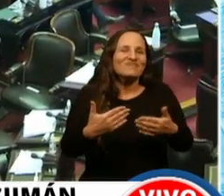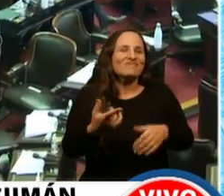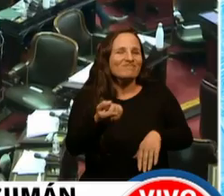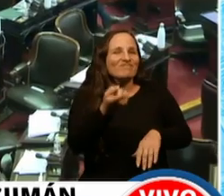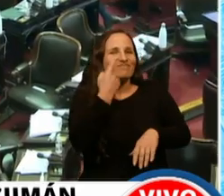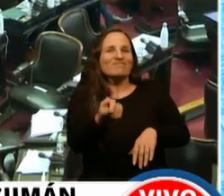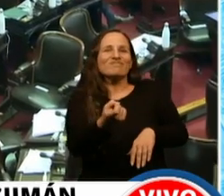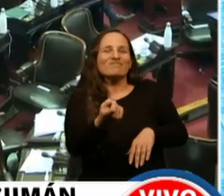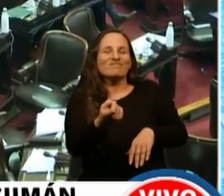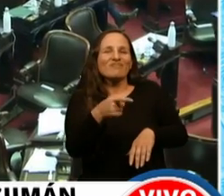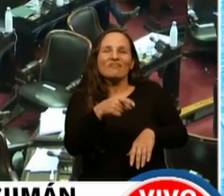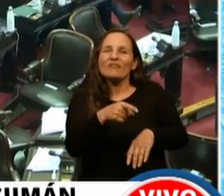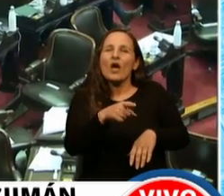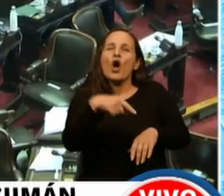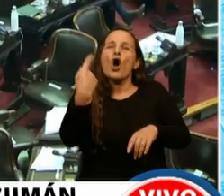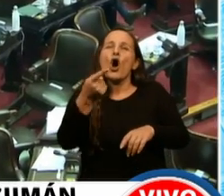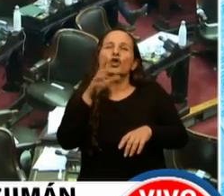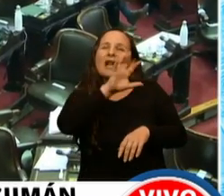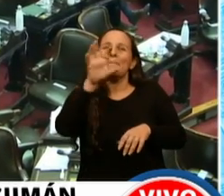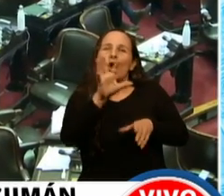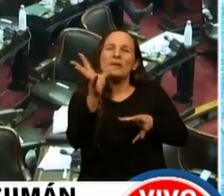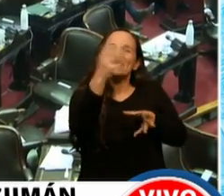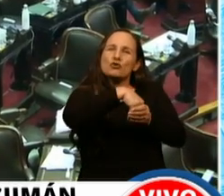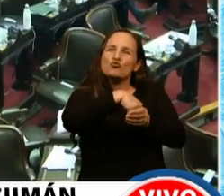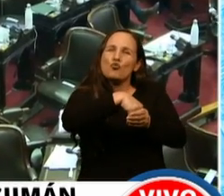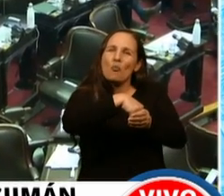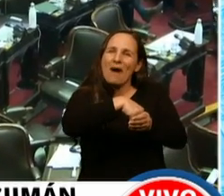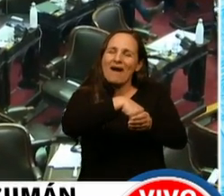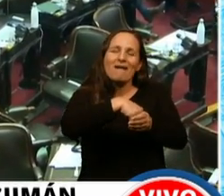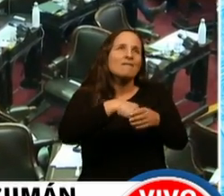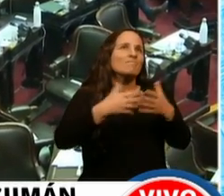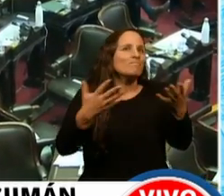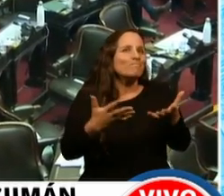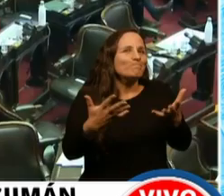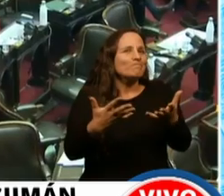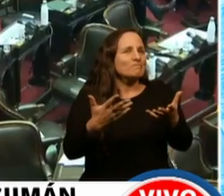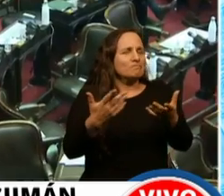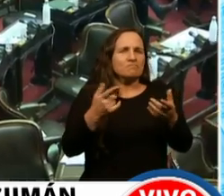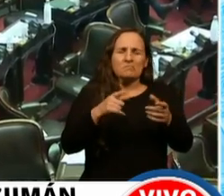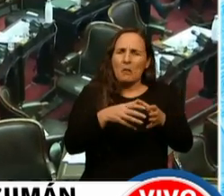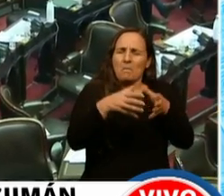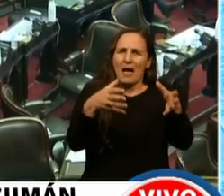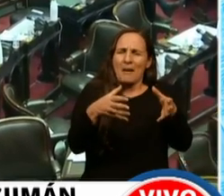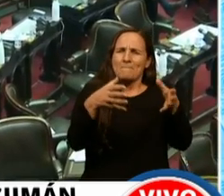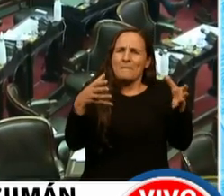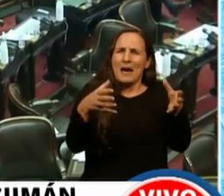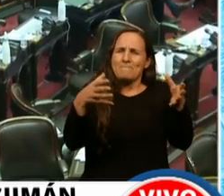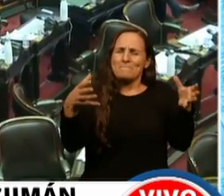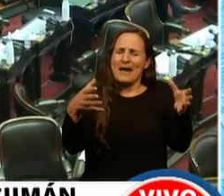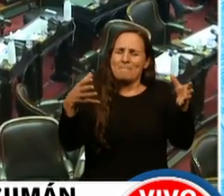agregando otras provincias llamativamente cómo se ha ido ampliando este